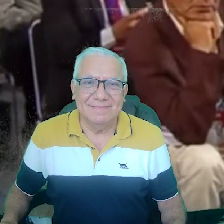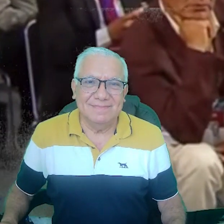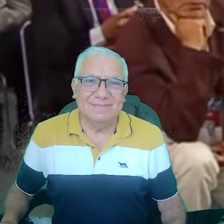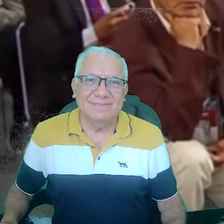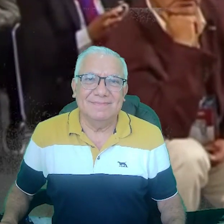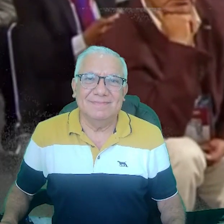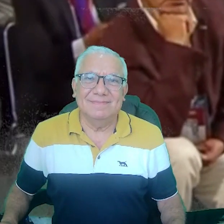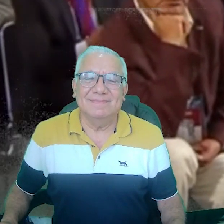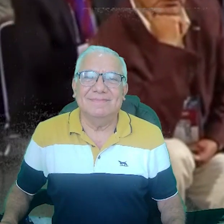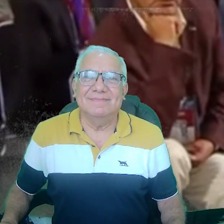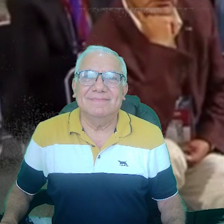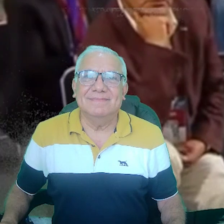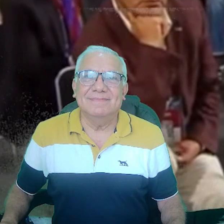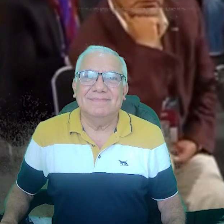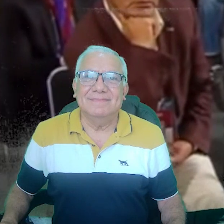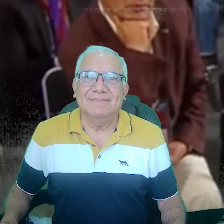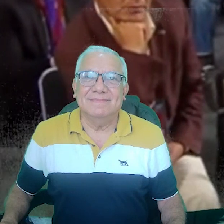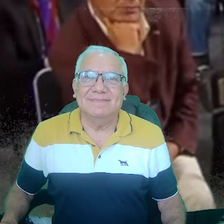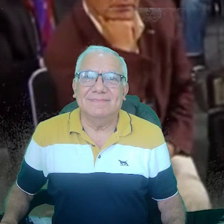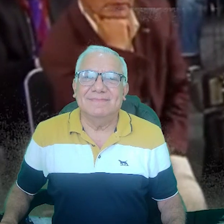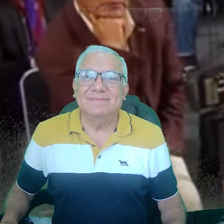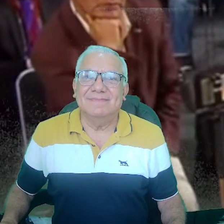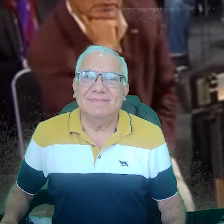Televisa ha hecho reportajes,